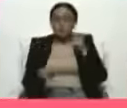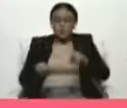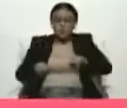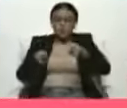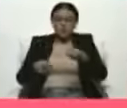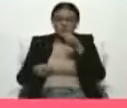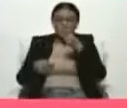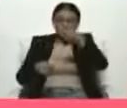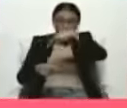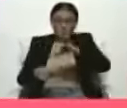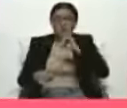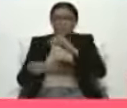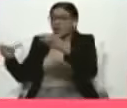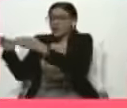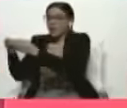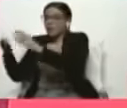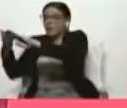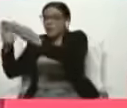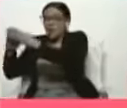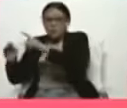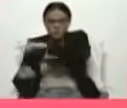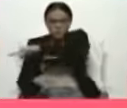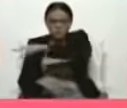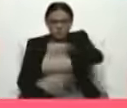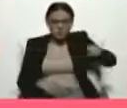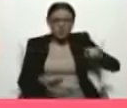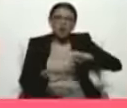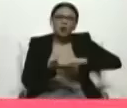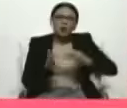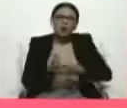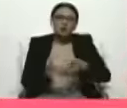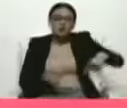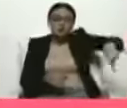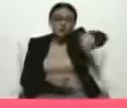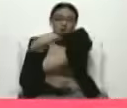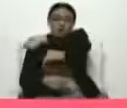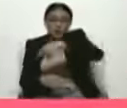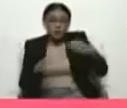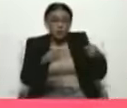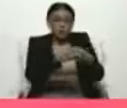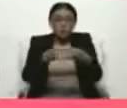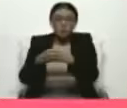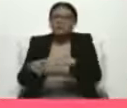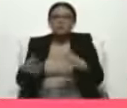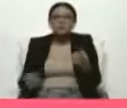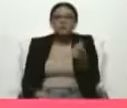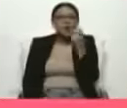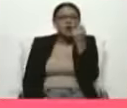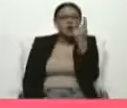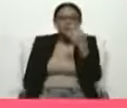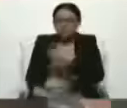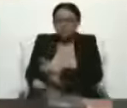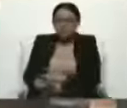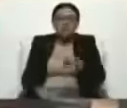las comunas, hay un registro de 11 millones de votantes.